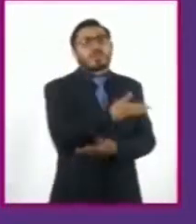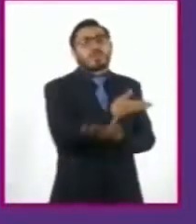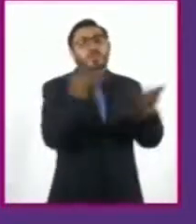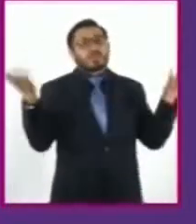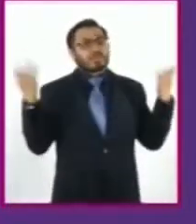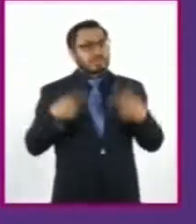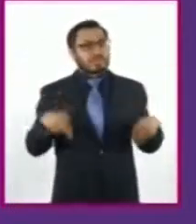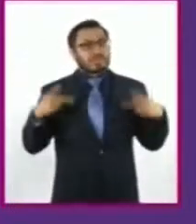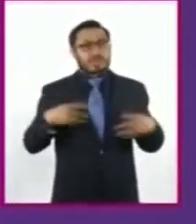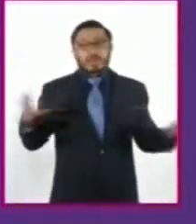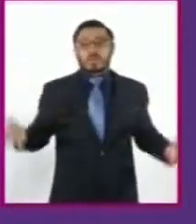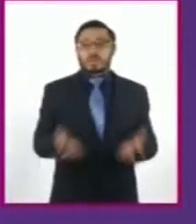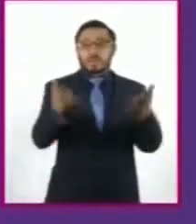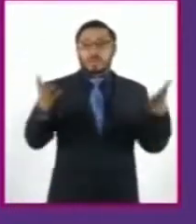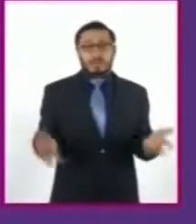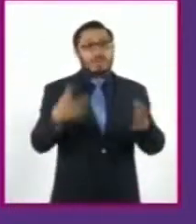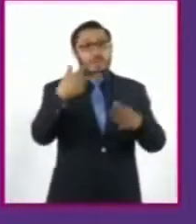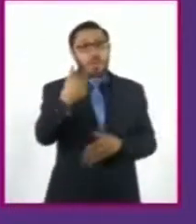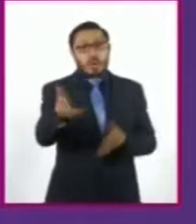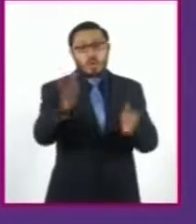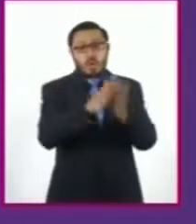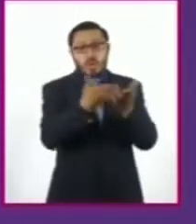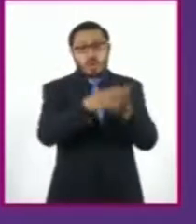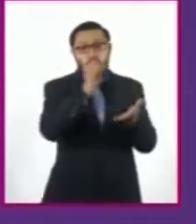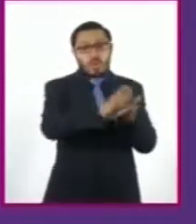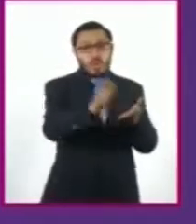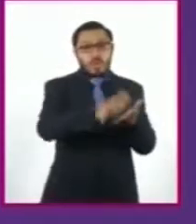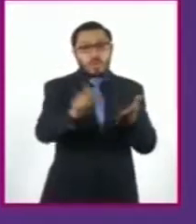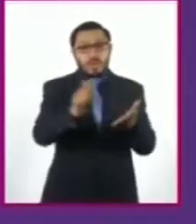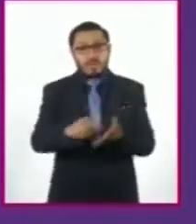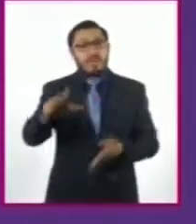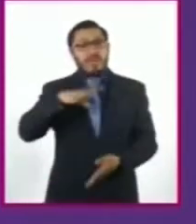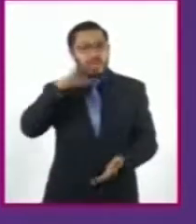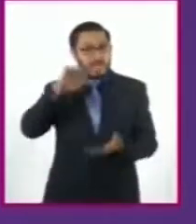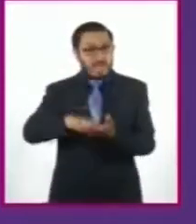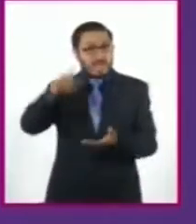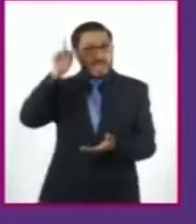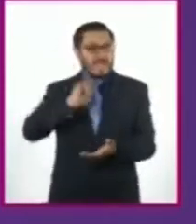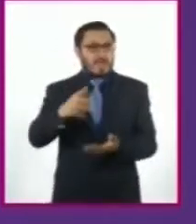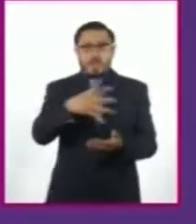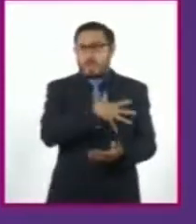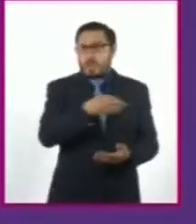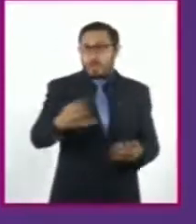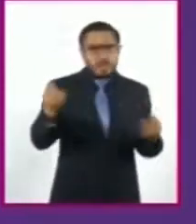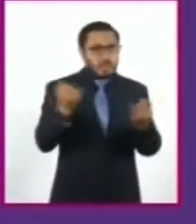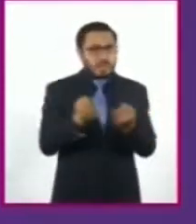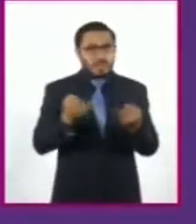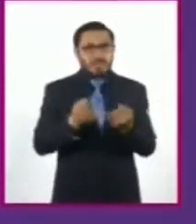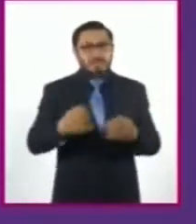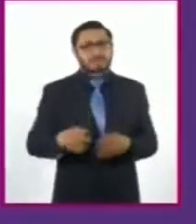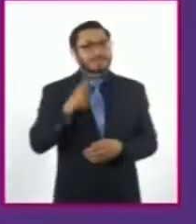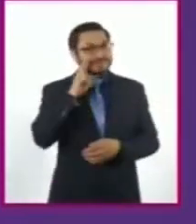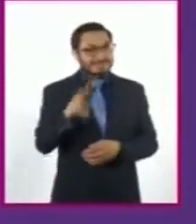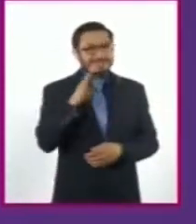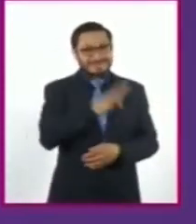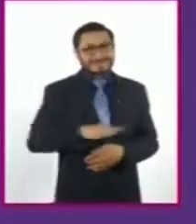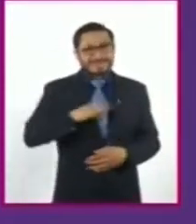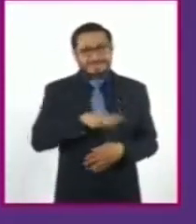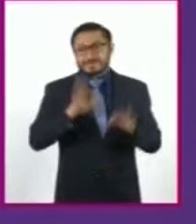Ha escrito 8 libros. Tiene esposa e hijos. Se ve feliz y